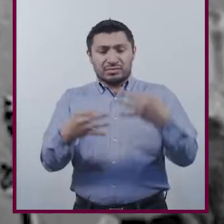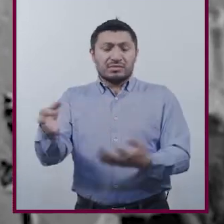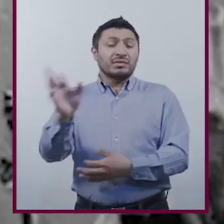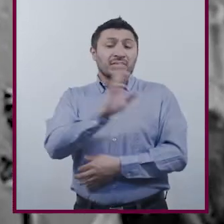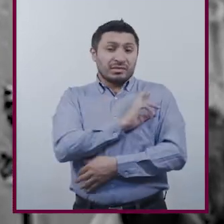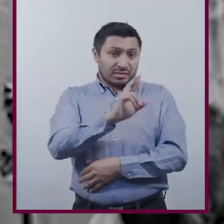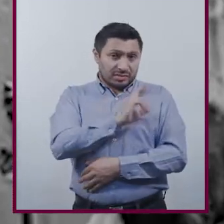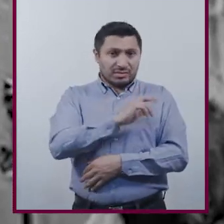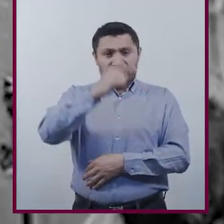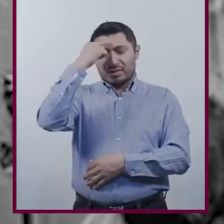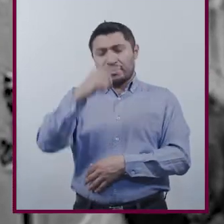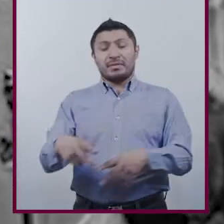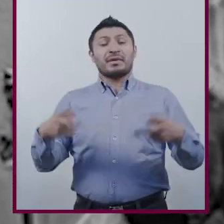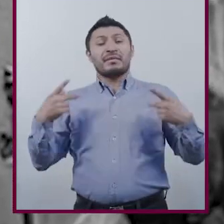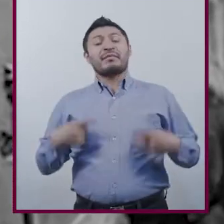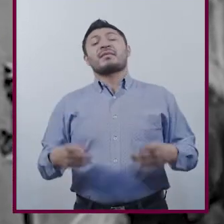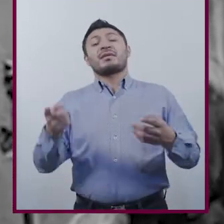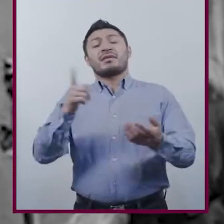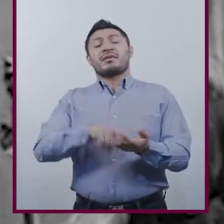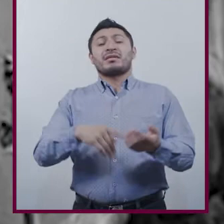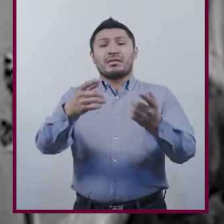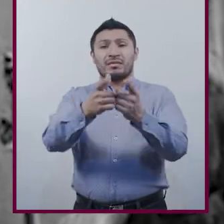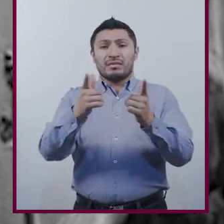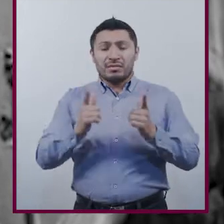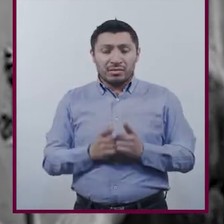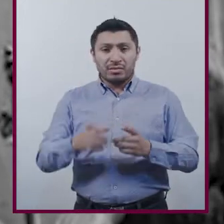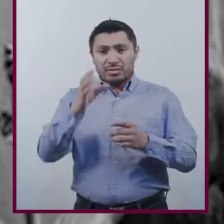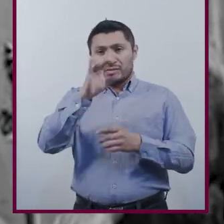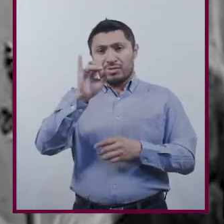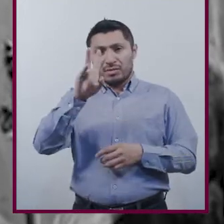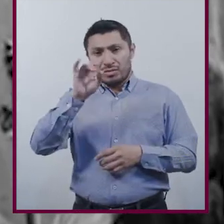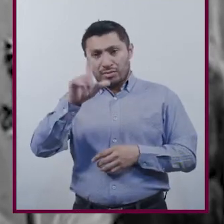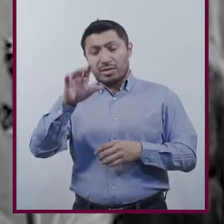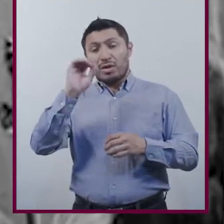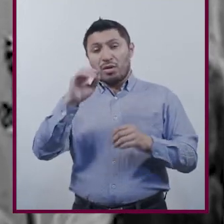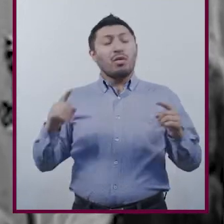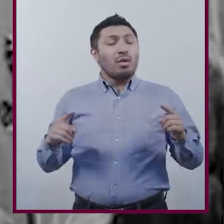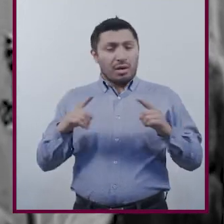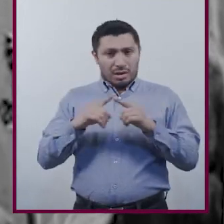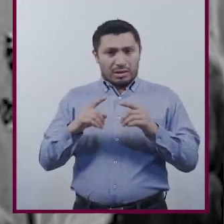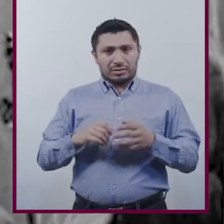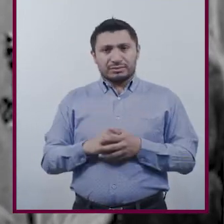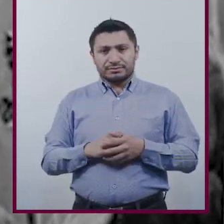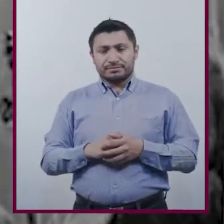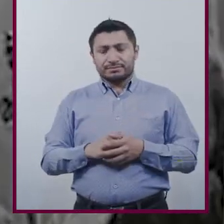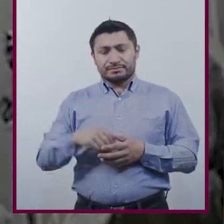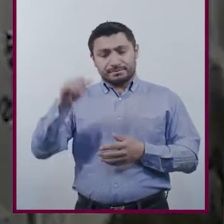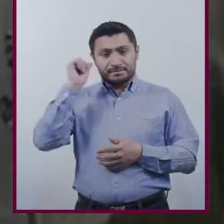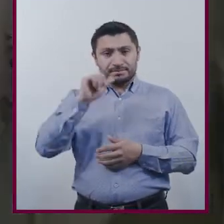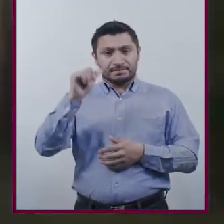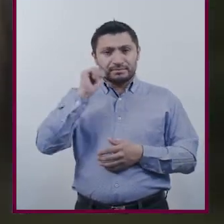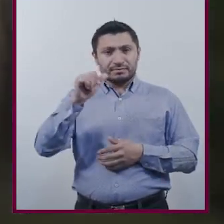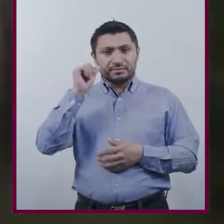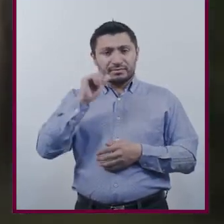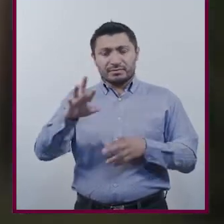particulares para los miembros de corporaciones civiles o eclesiásticas. En todo momento se guardó respeto por la